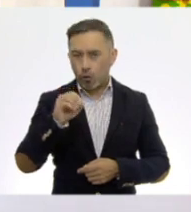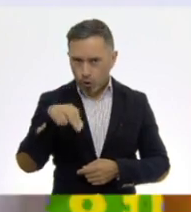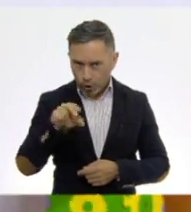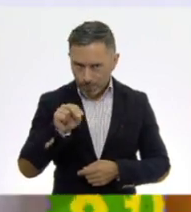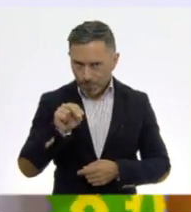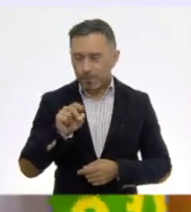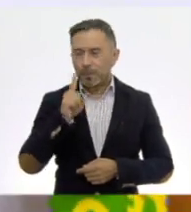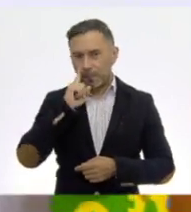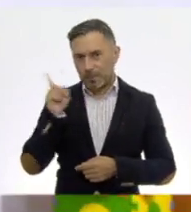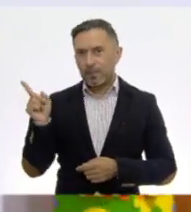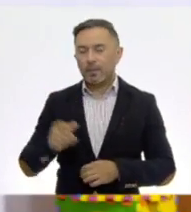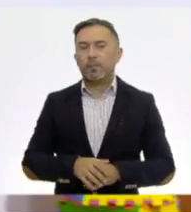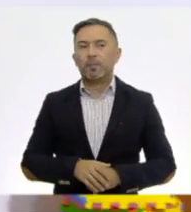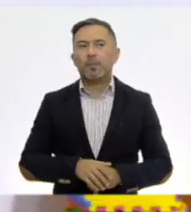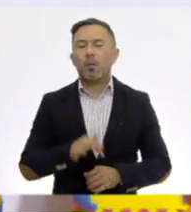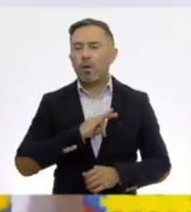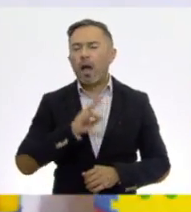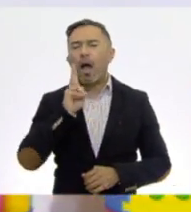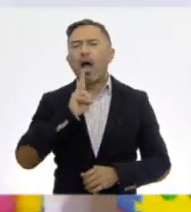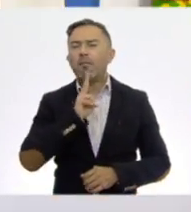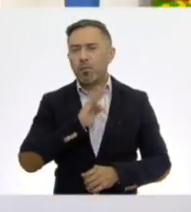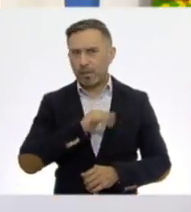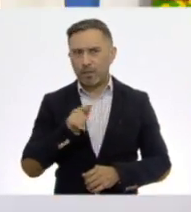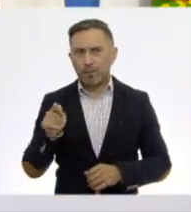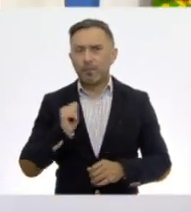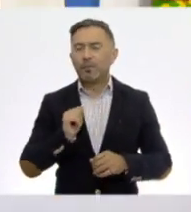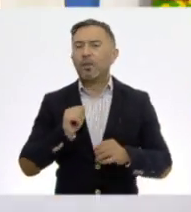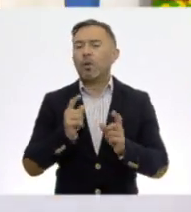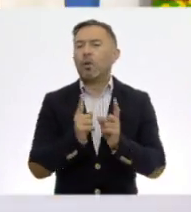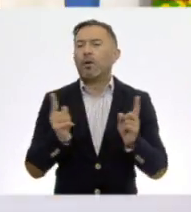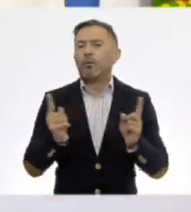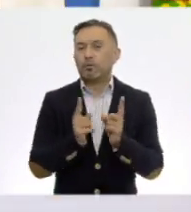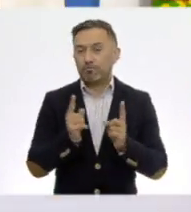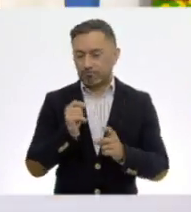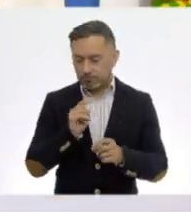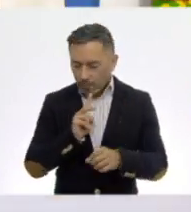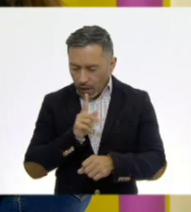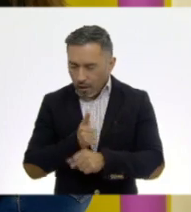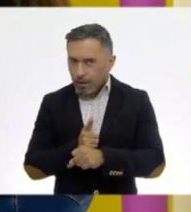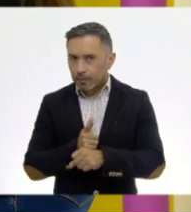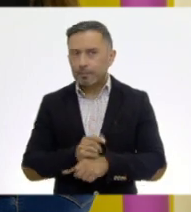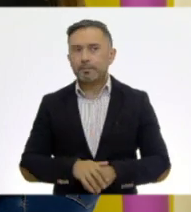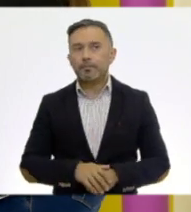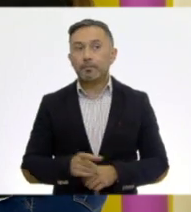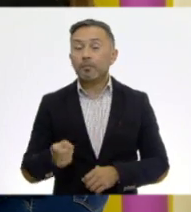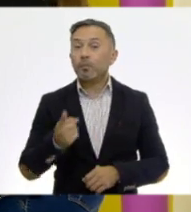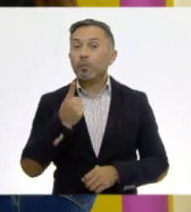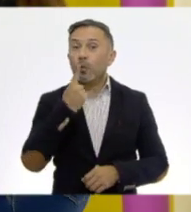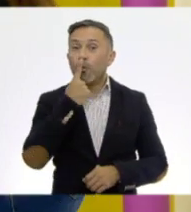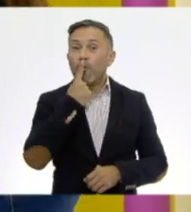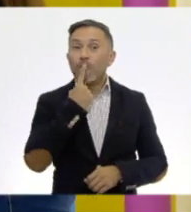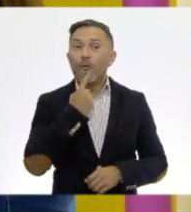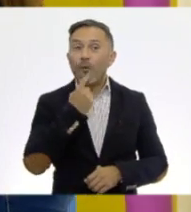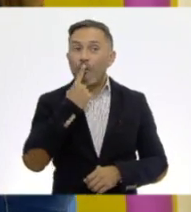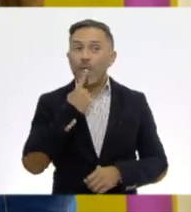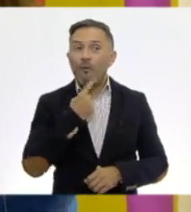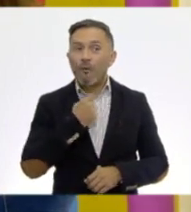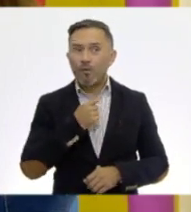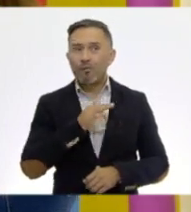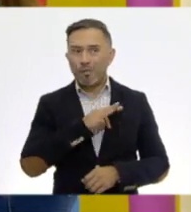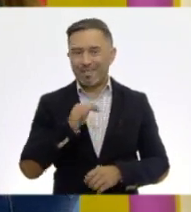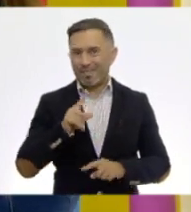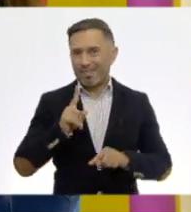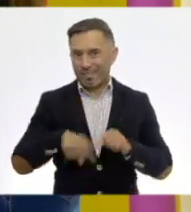sus aristas o lados para ver lo de la longitud? Si te das cuenta, aquí tenemos este rojo, que es lo mismo que este, lo puedo